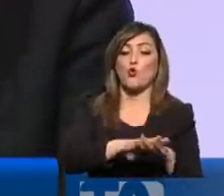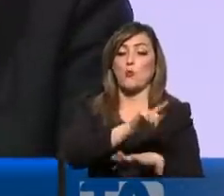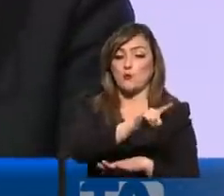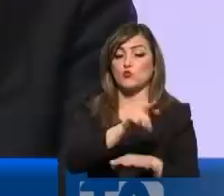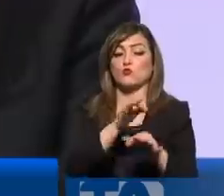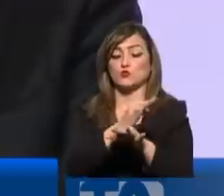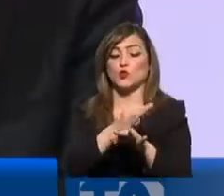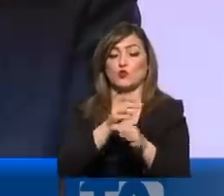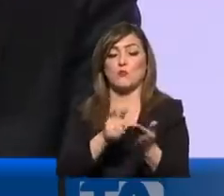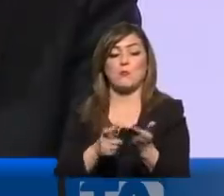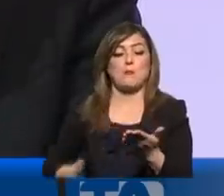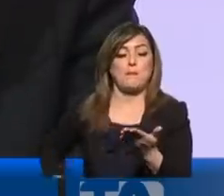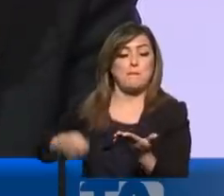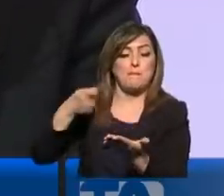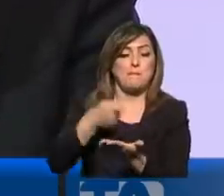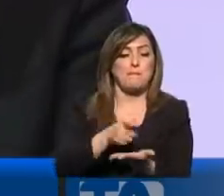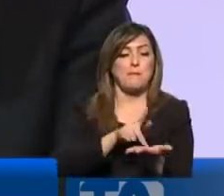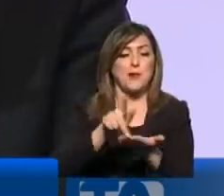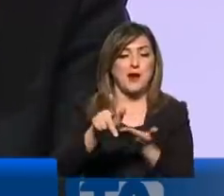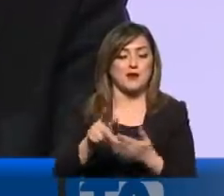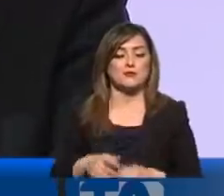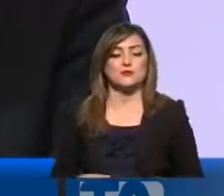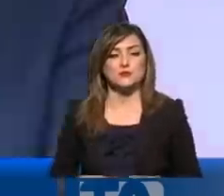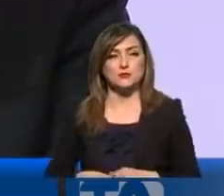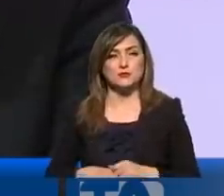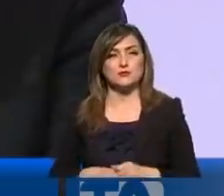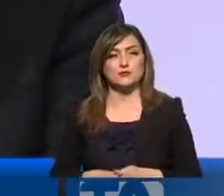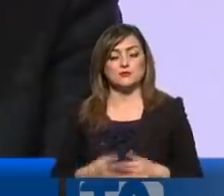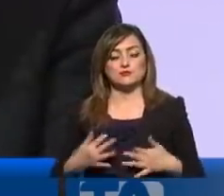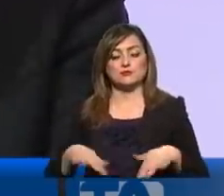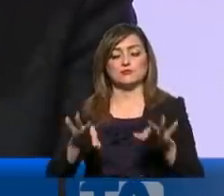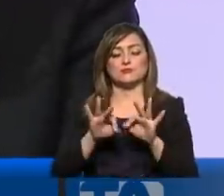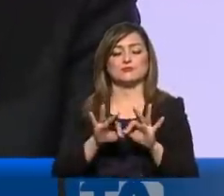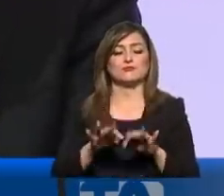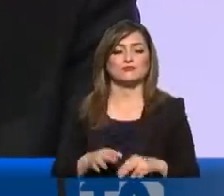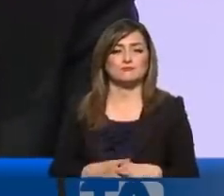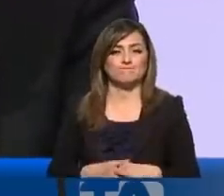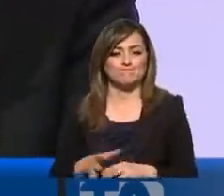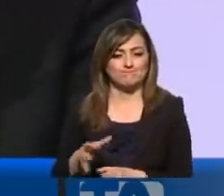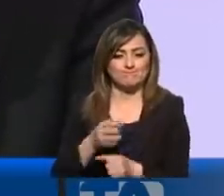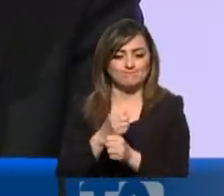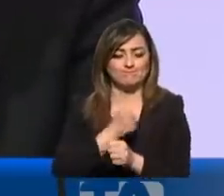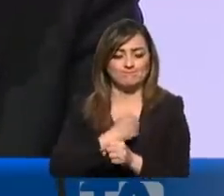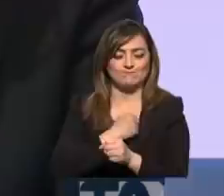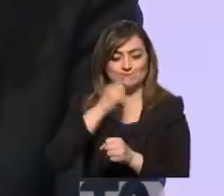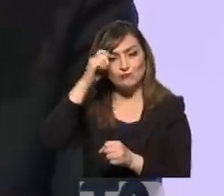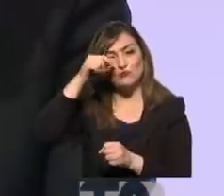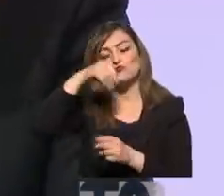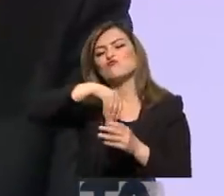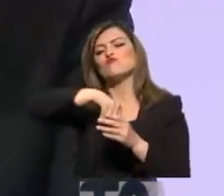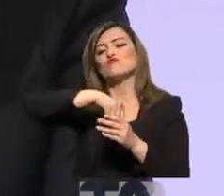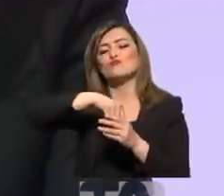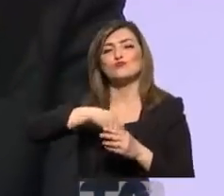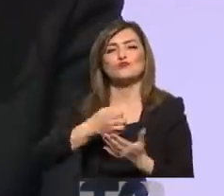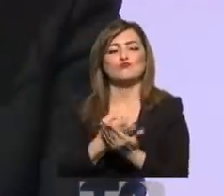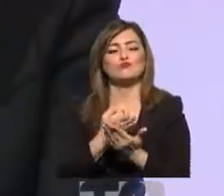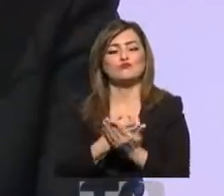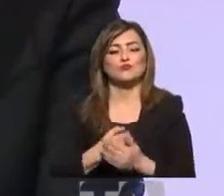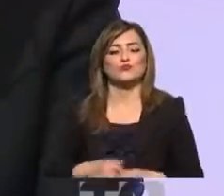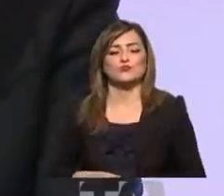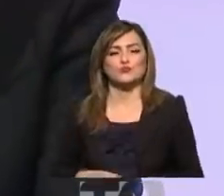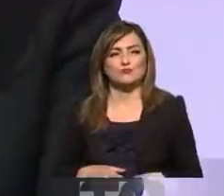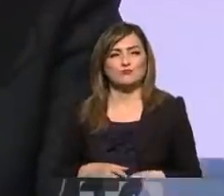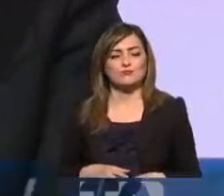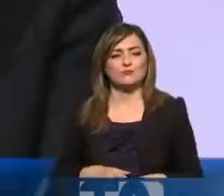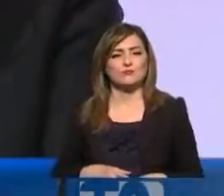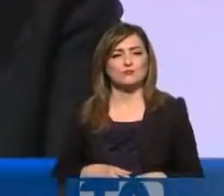será una importante contribución, no solamente a la recuperación del patrimonio estatal, sino también al